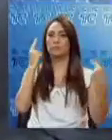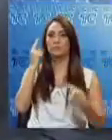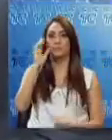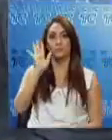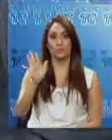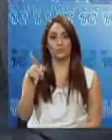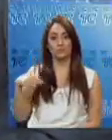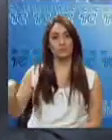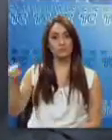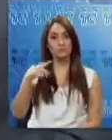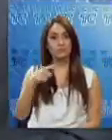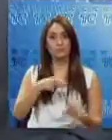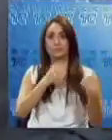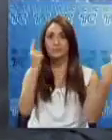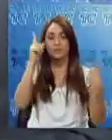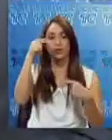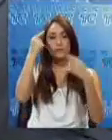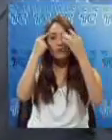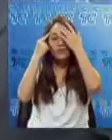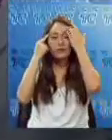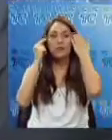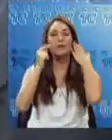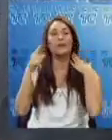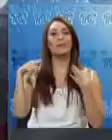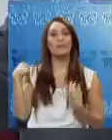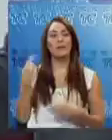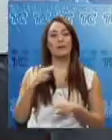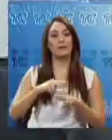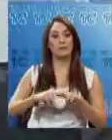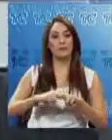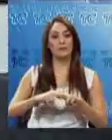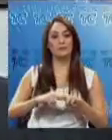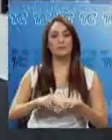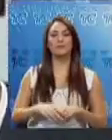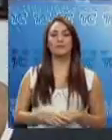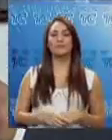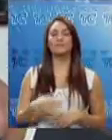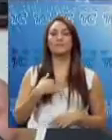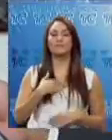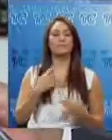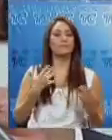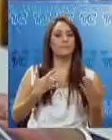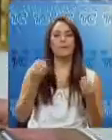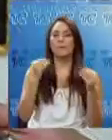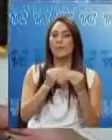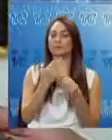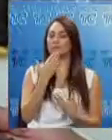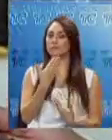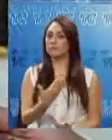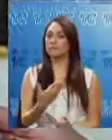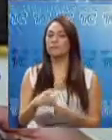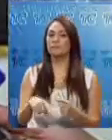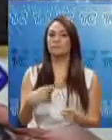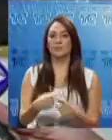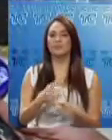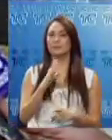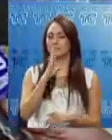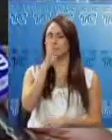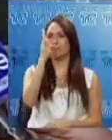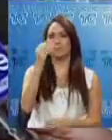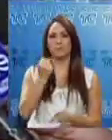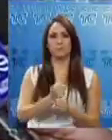del sector de la transportación? El señor taxista de la patria es dinámico, es grato y es consecuente.